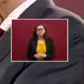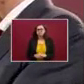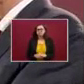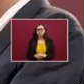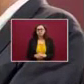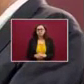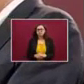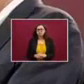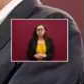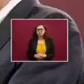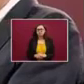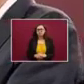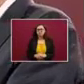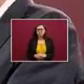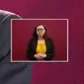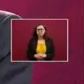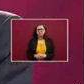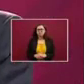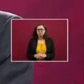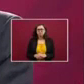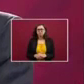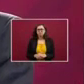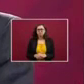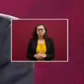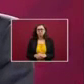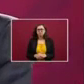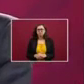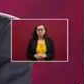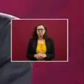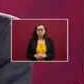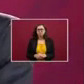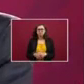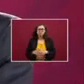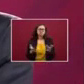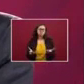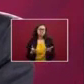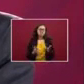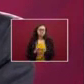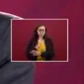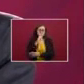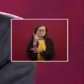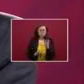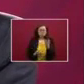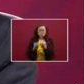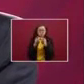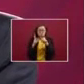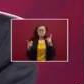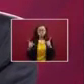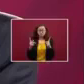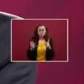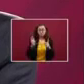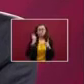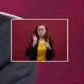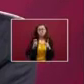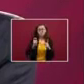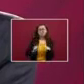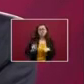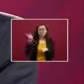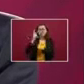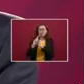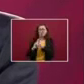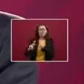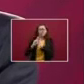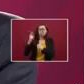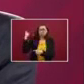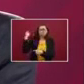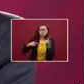raya, creían que ya no le iba a dar tiempo, y él está empecinado, solo él lo podría hacer, ¿eh? Porque empecinado y contra los pronósticos de todos los que